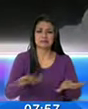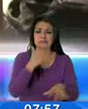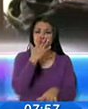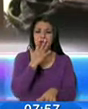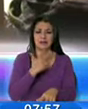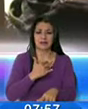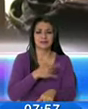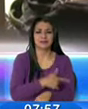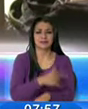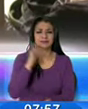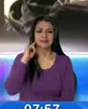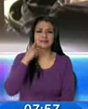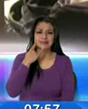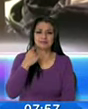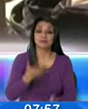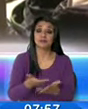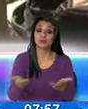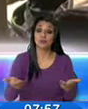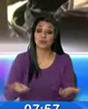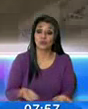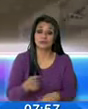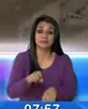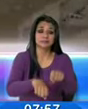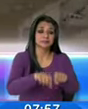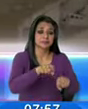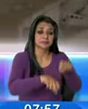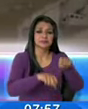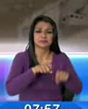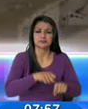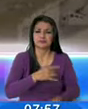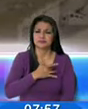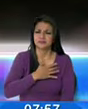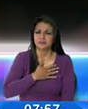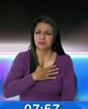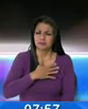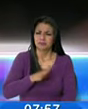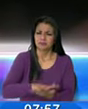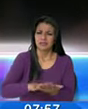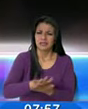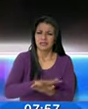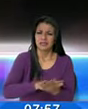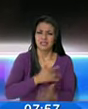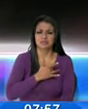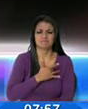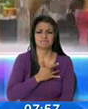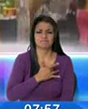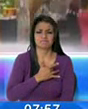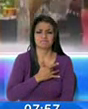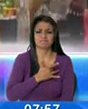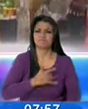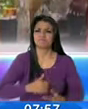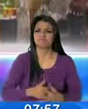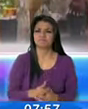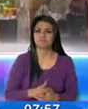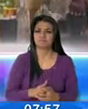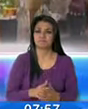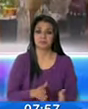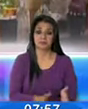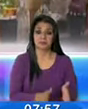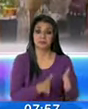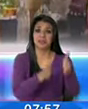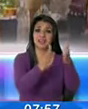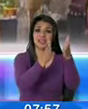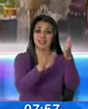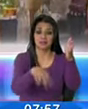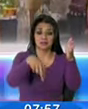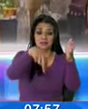víctima, otros enseres y más cosas dañadas, una imagen de destrucción, de dolor, de tragedia. Toda la pared fue encima